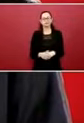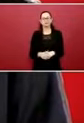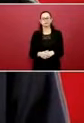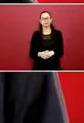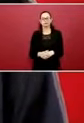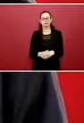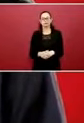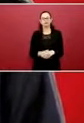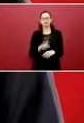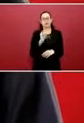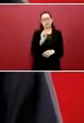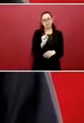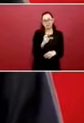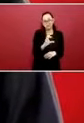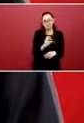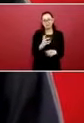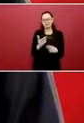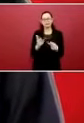Organizaciones sociales